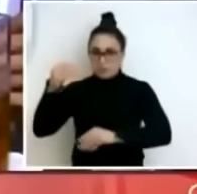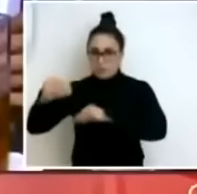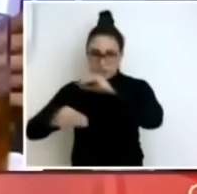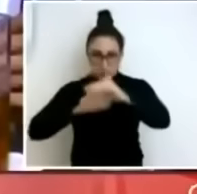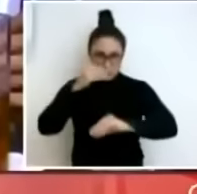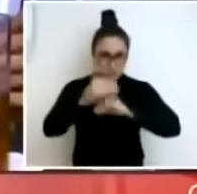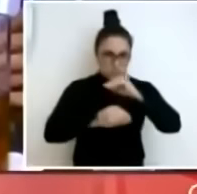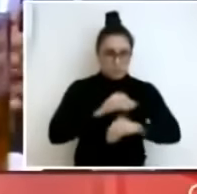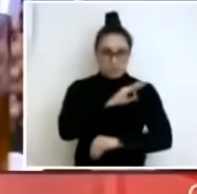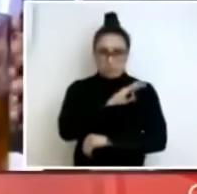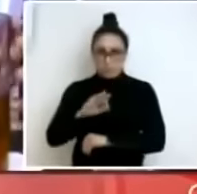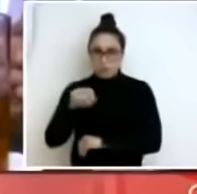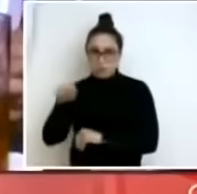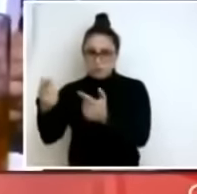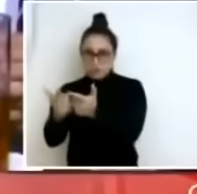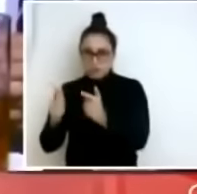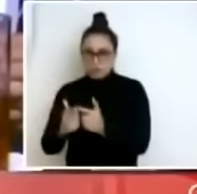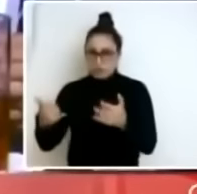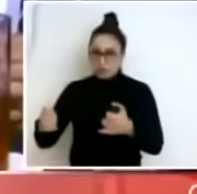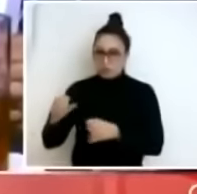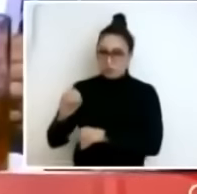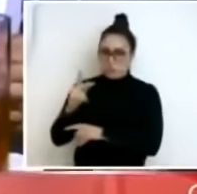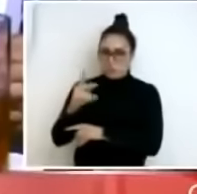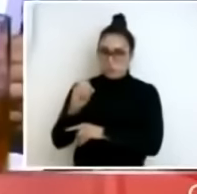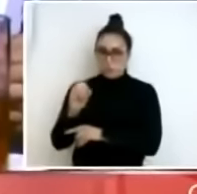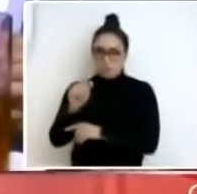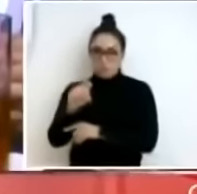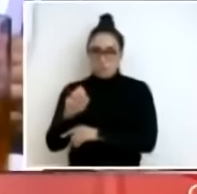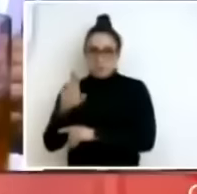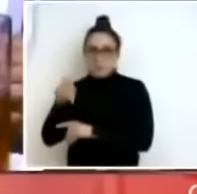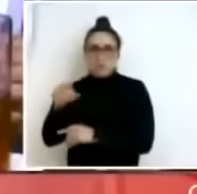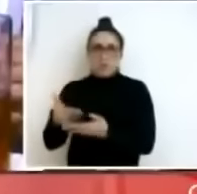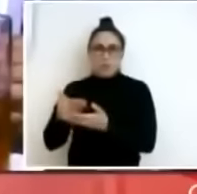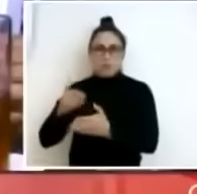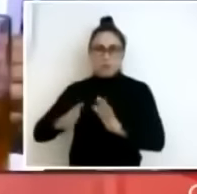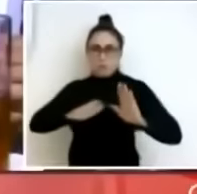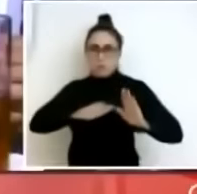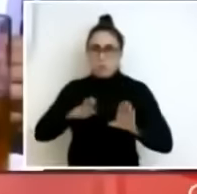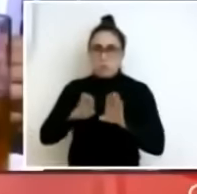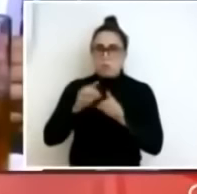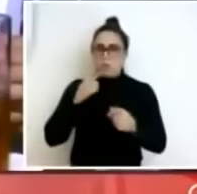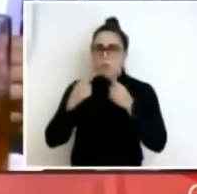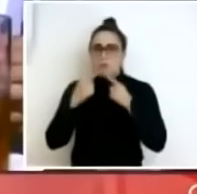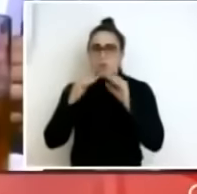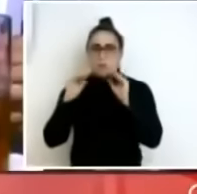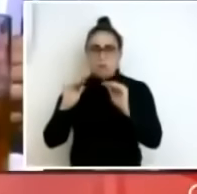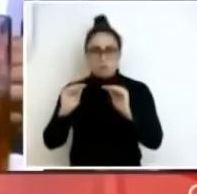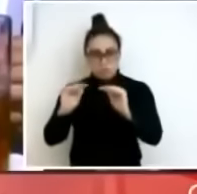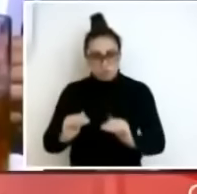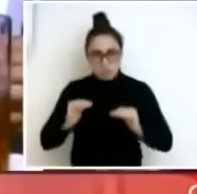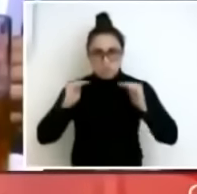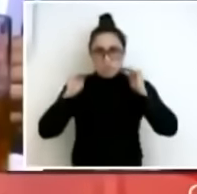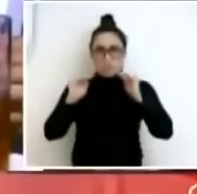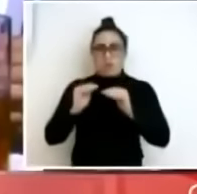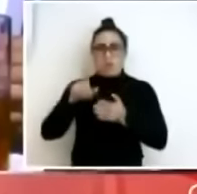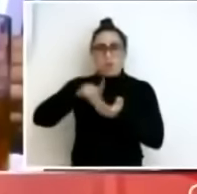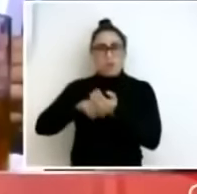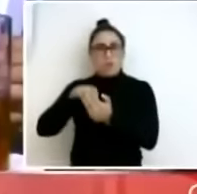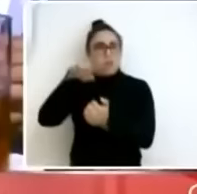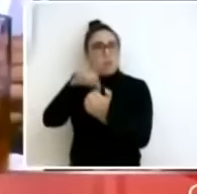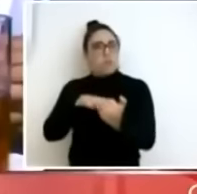oposición no tiene palabra Se comprometió a un debate de altura de argumentos han mentido